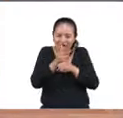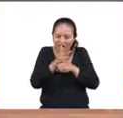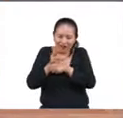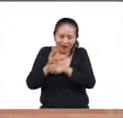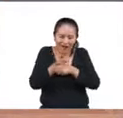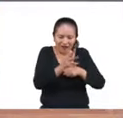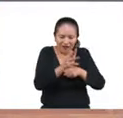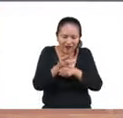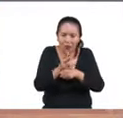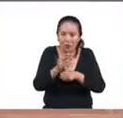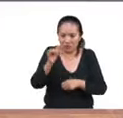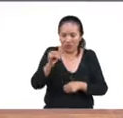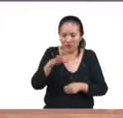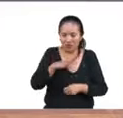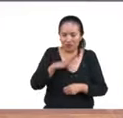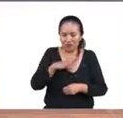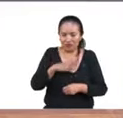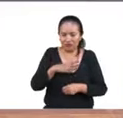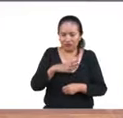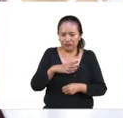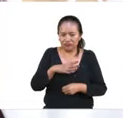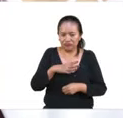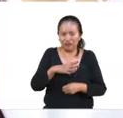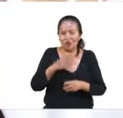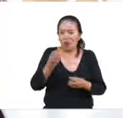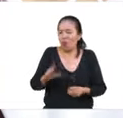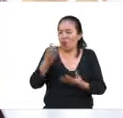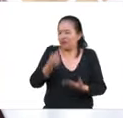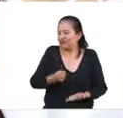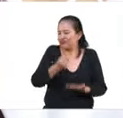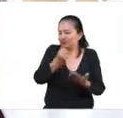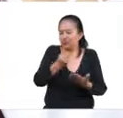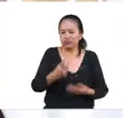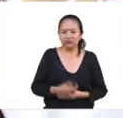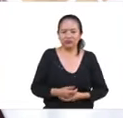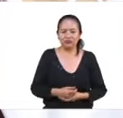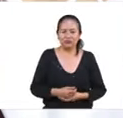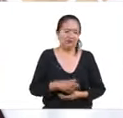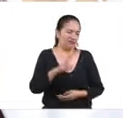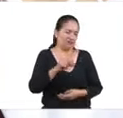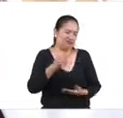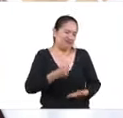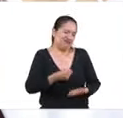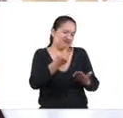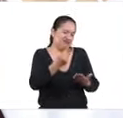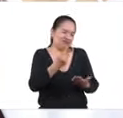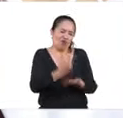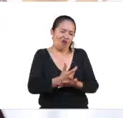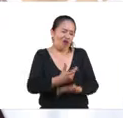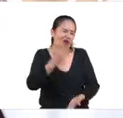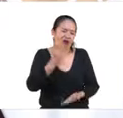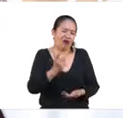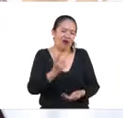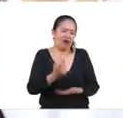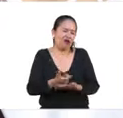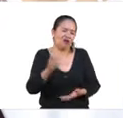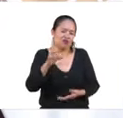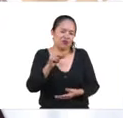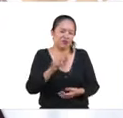bastante grande. Sí, es se las damos, no es una inversión tan grande.